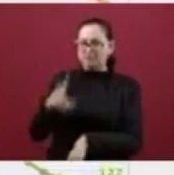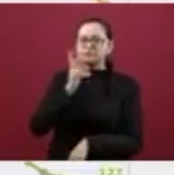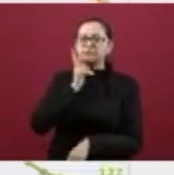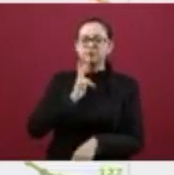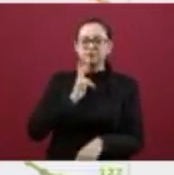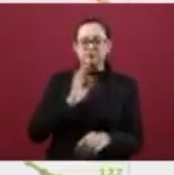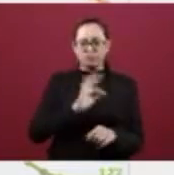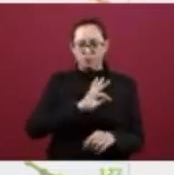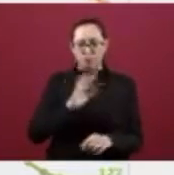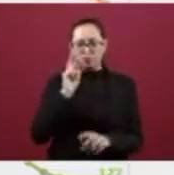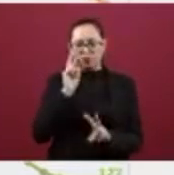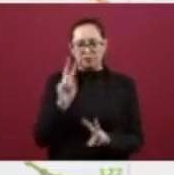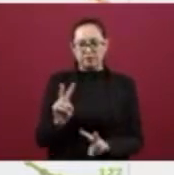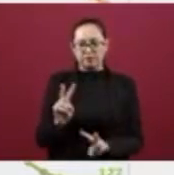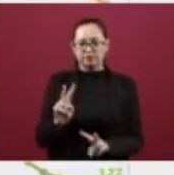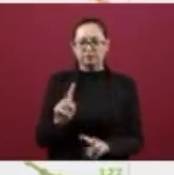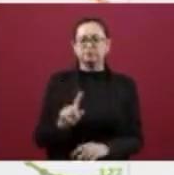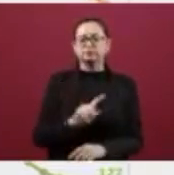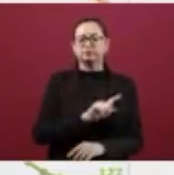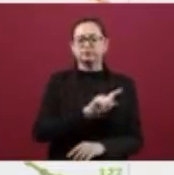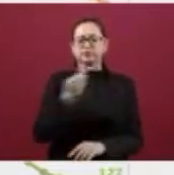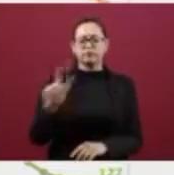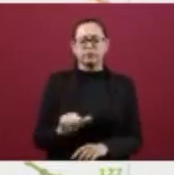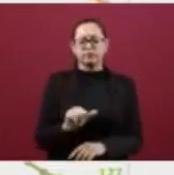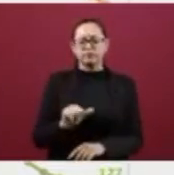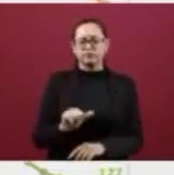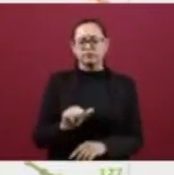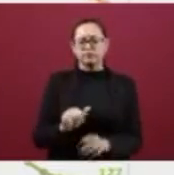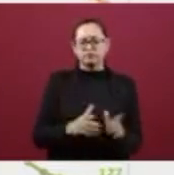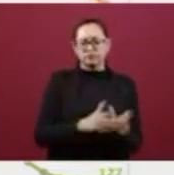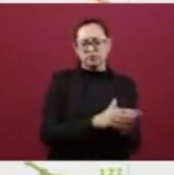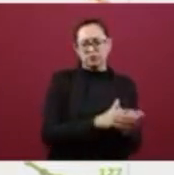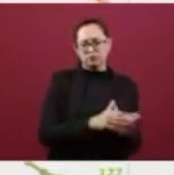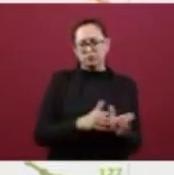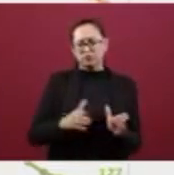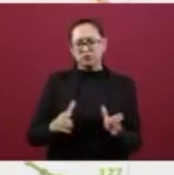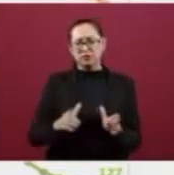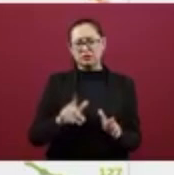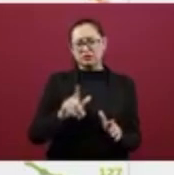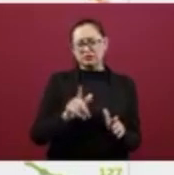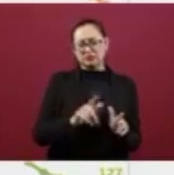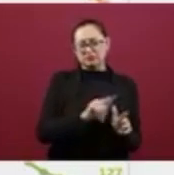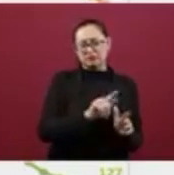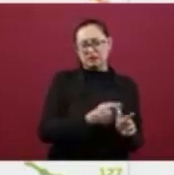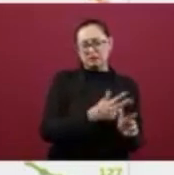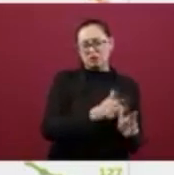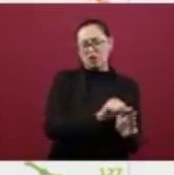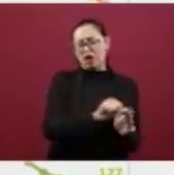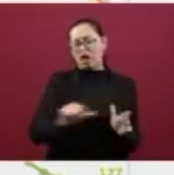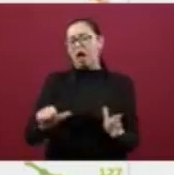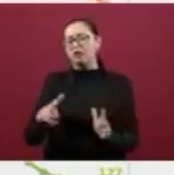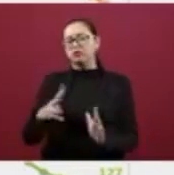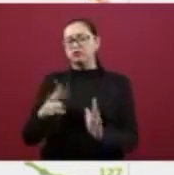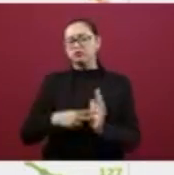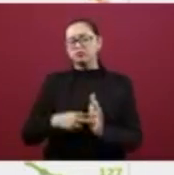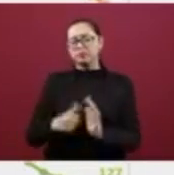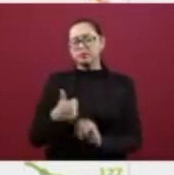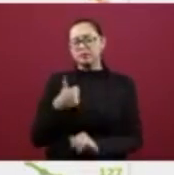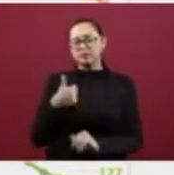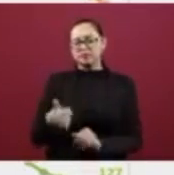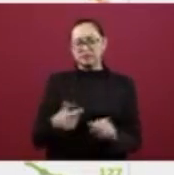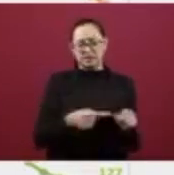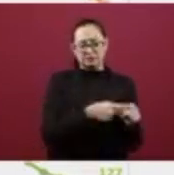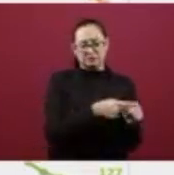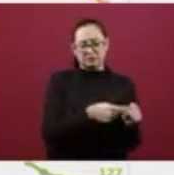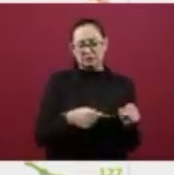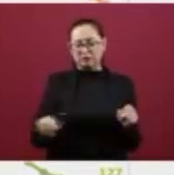Este periodo posterior de 78 y hasta 2006 corresponde al